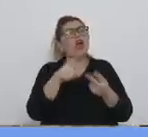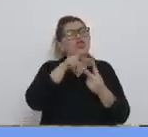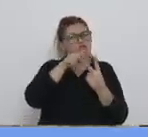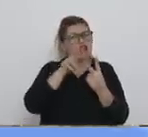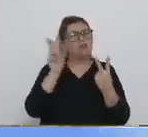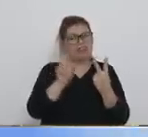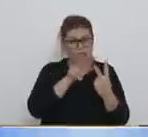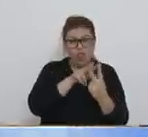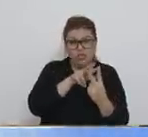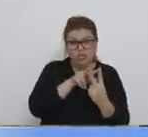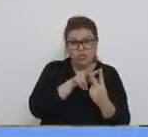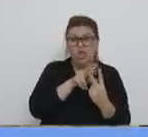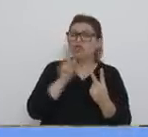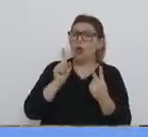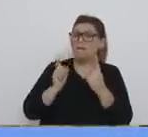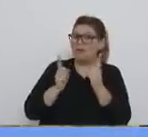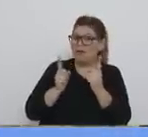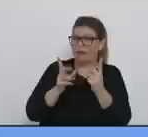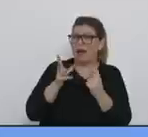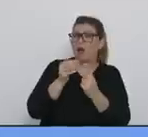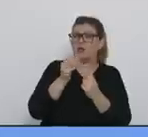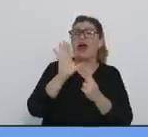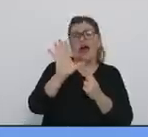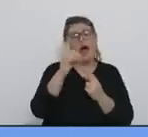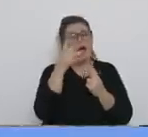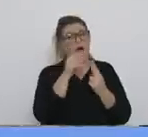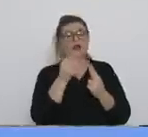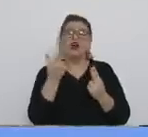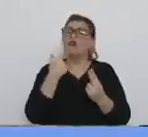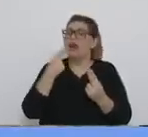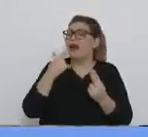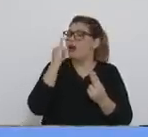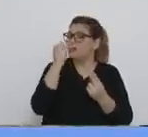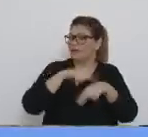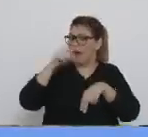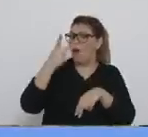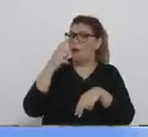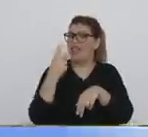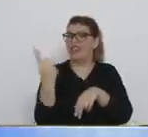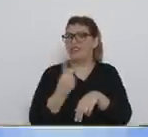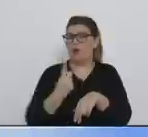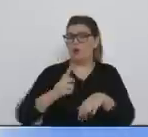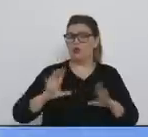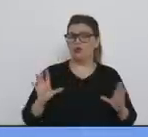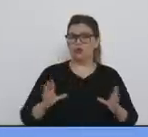preferencia no no no es la misma quiero llegar a la llevará 20 segundos